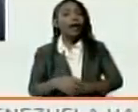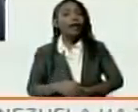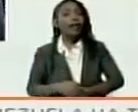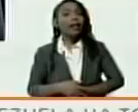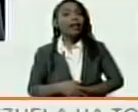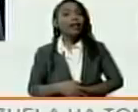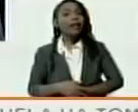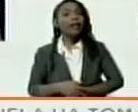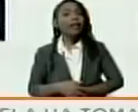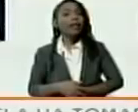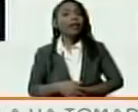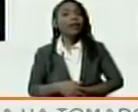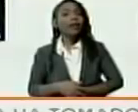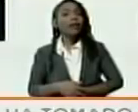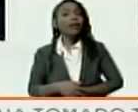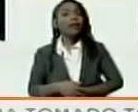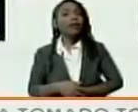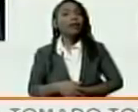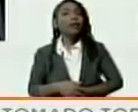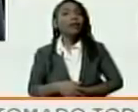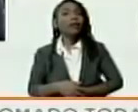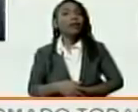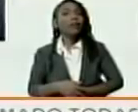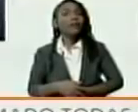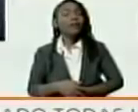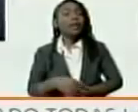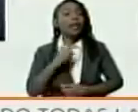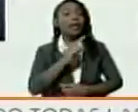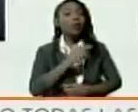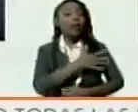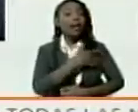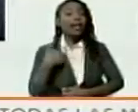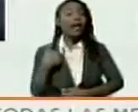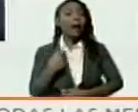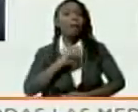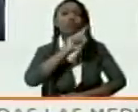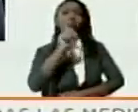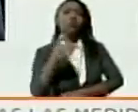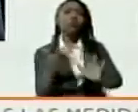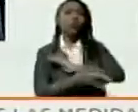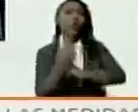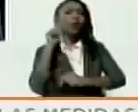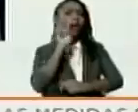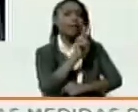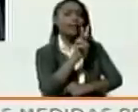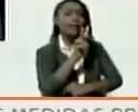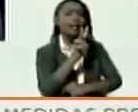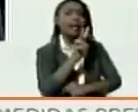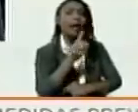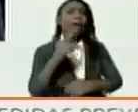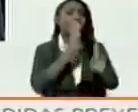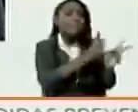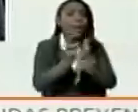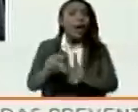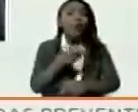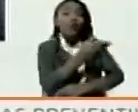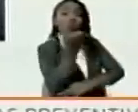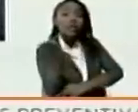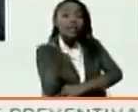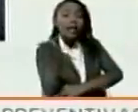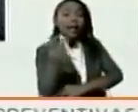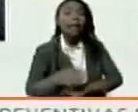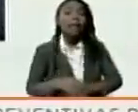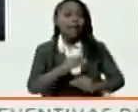agua y de insumos como mascarillas. Quería preguntarle si como parte de ese plan de que ustedes están